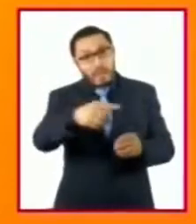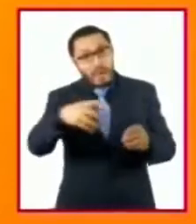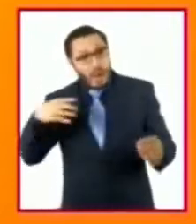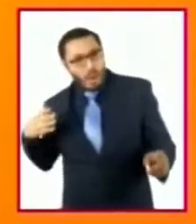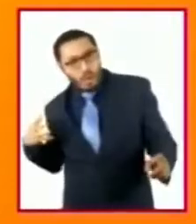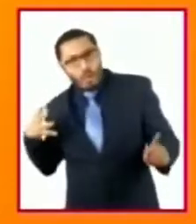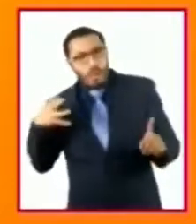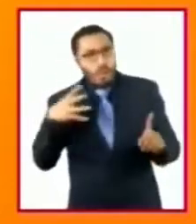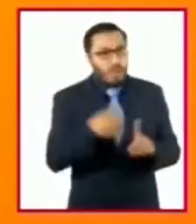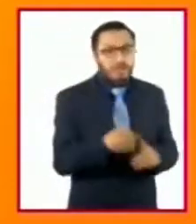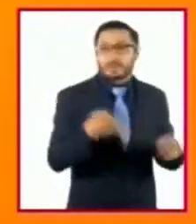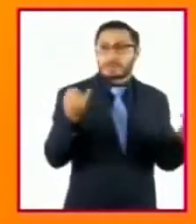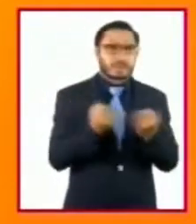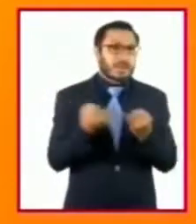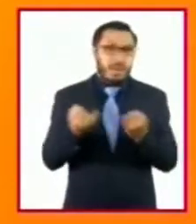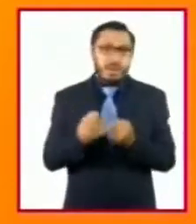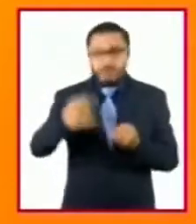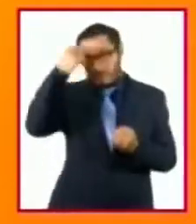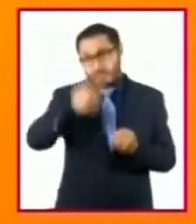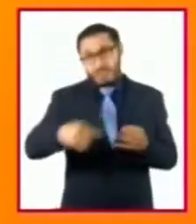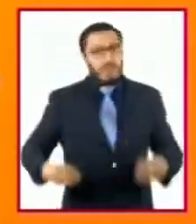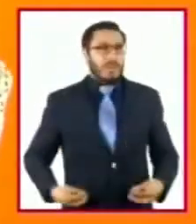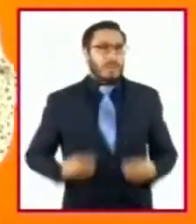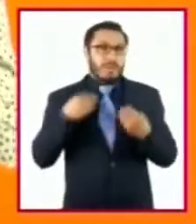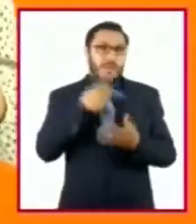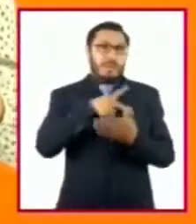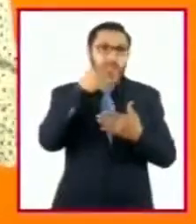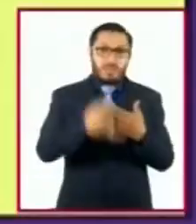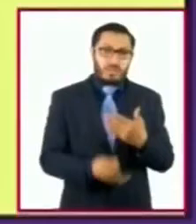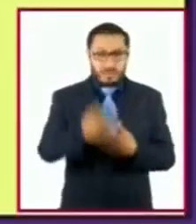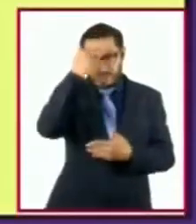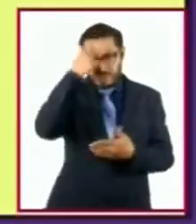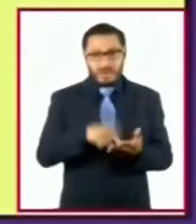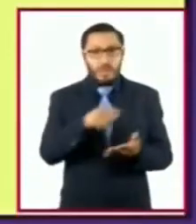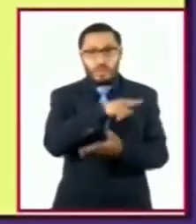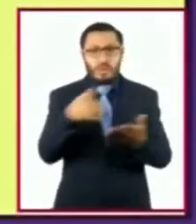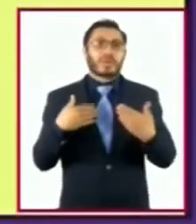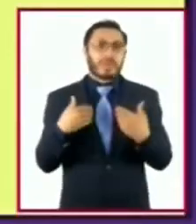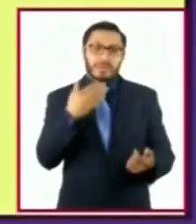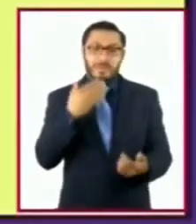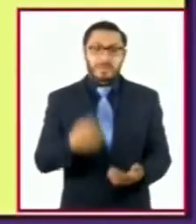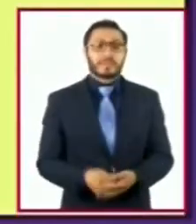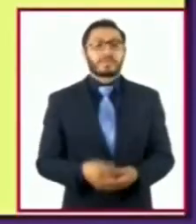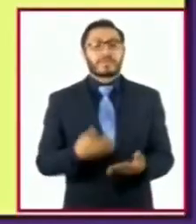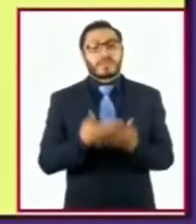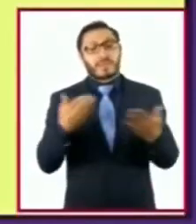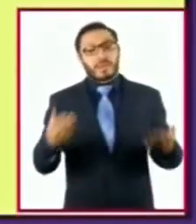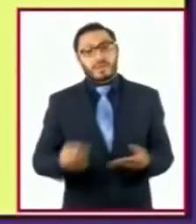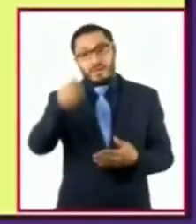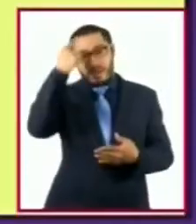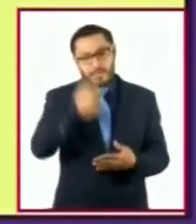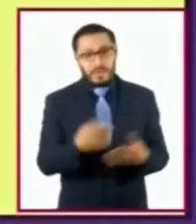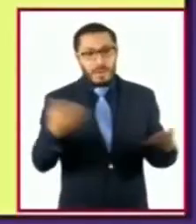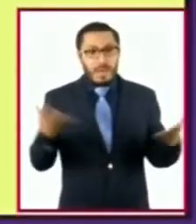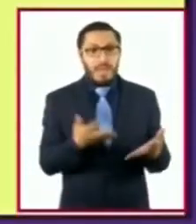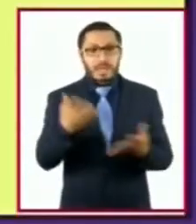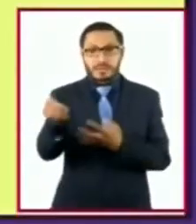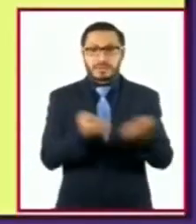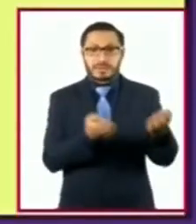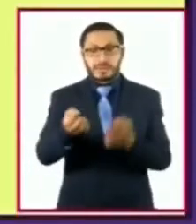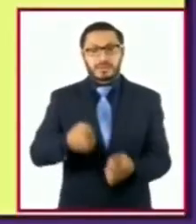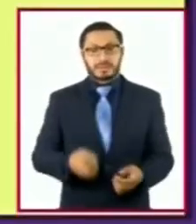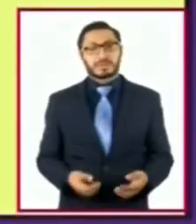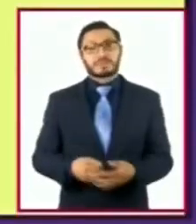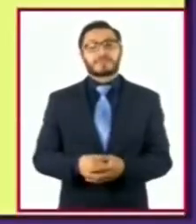más o menos la misma referencia y creo que ustedes lo pueden entender muy bien así. Ahora bien, para realizar un ejercicio de